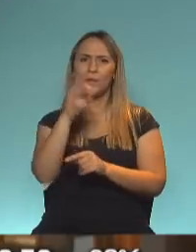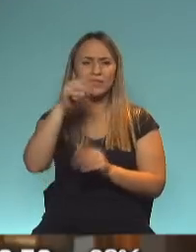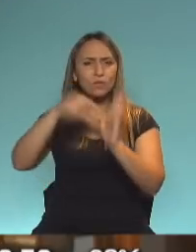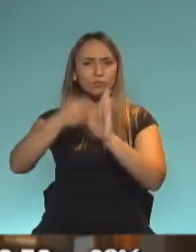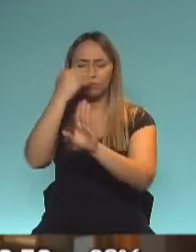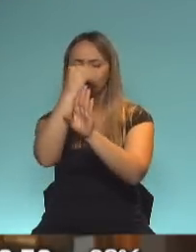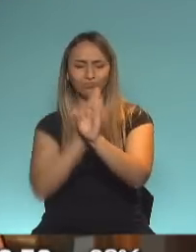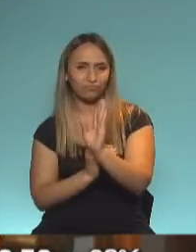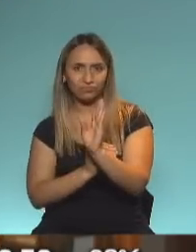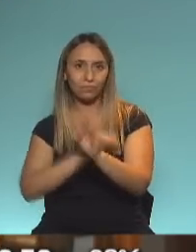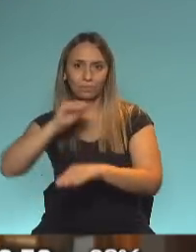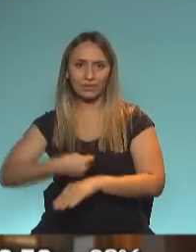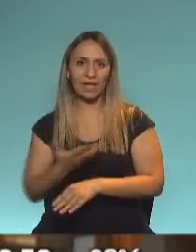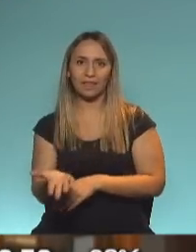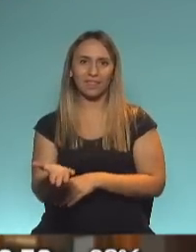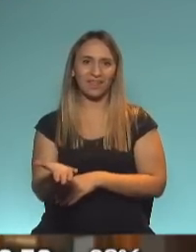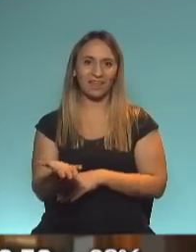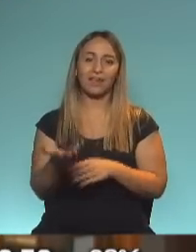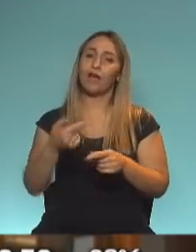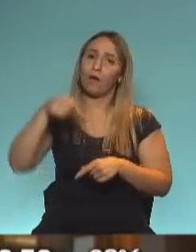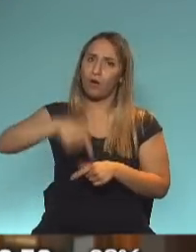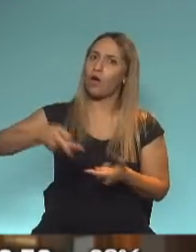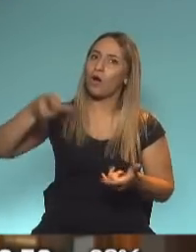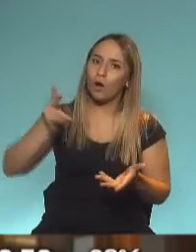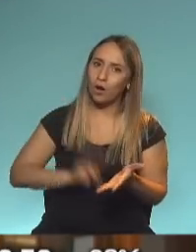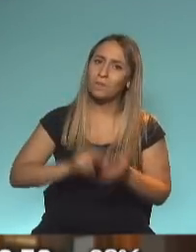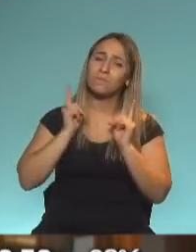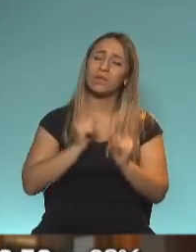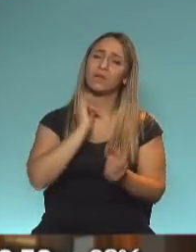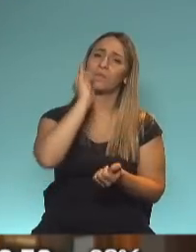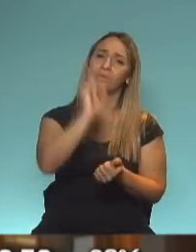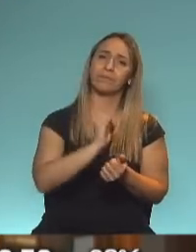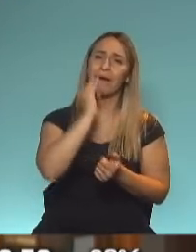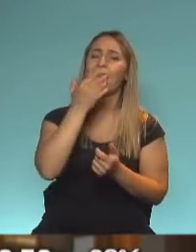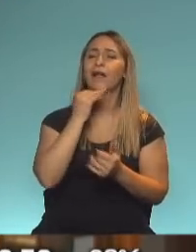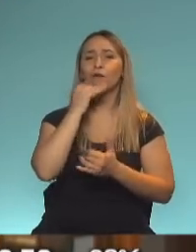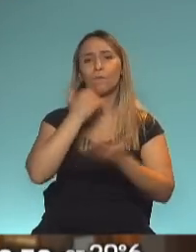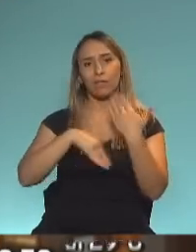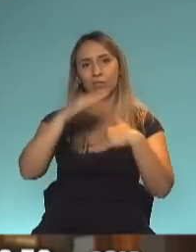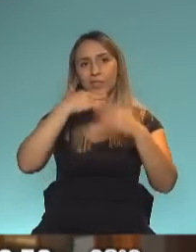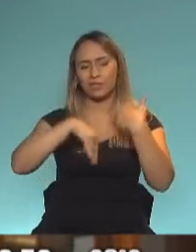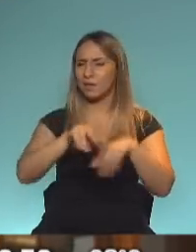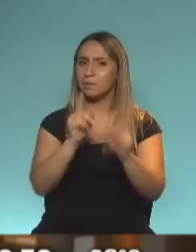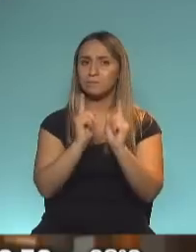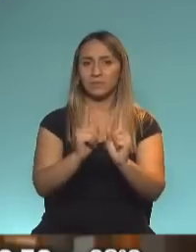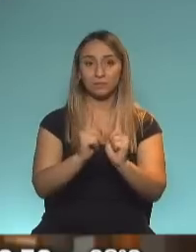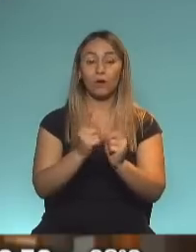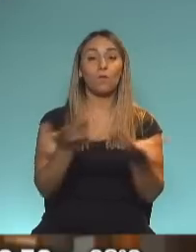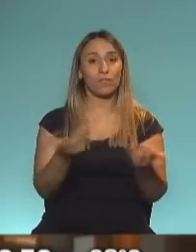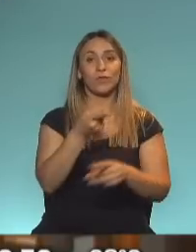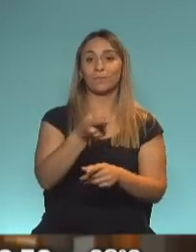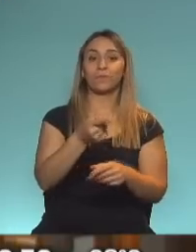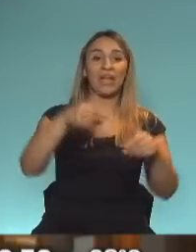inflación. Y hoy veíamos los mismos argumentos, y cuando finalmente la ley